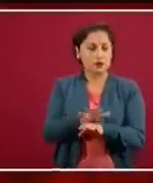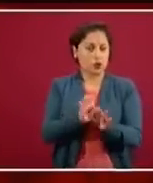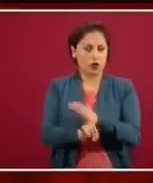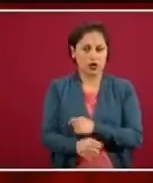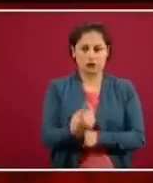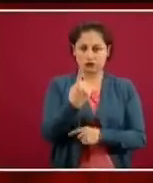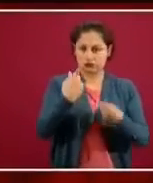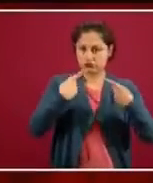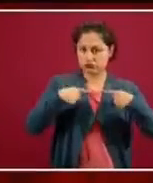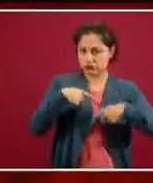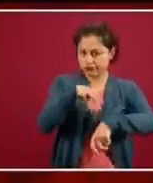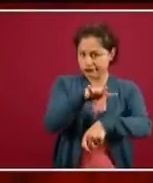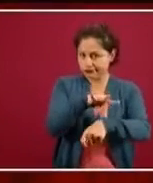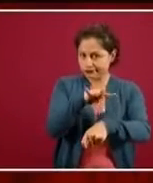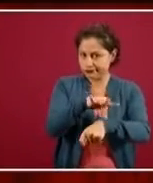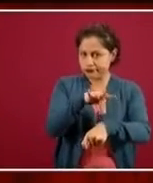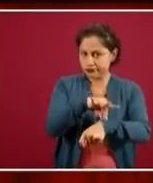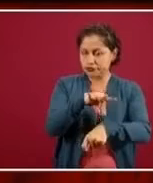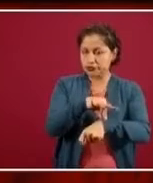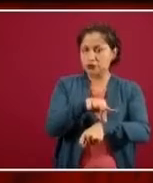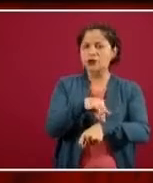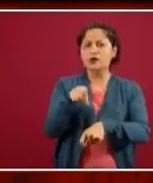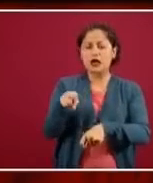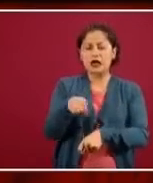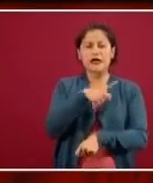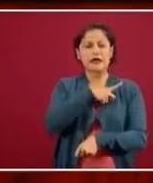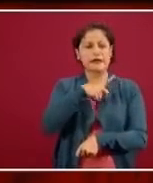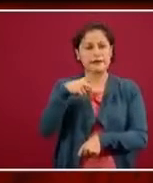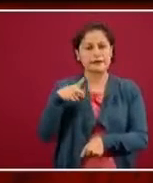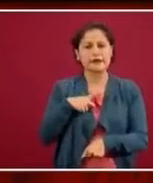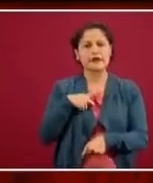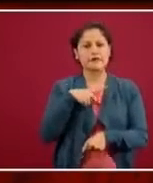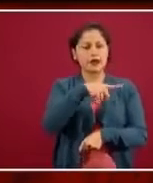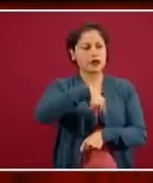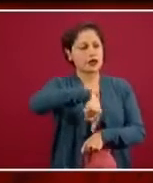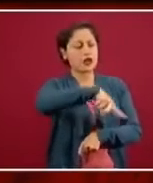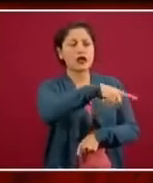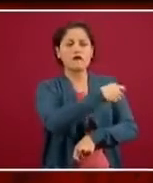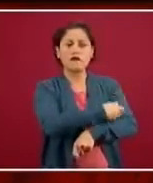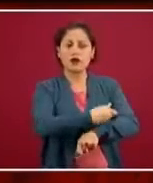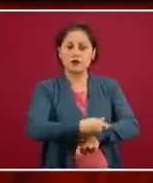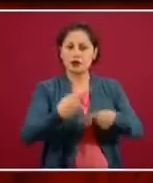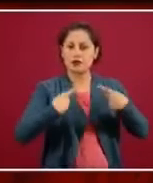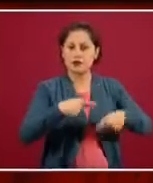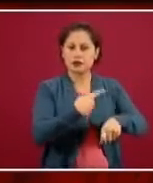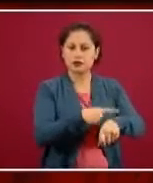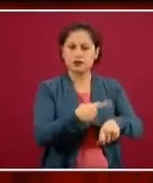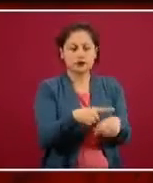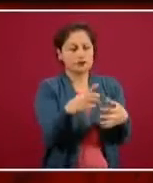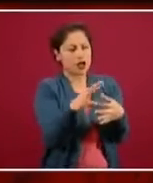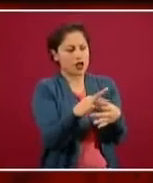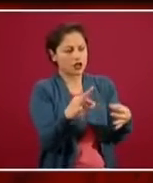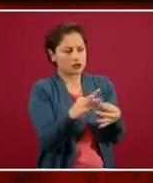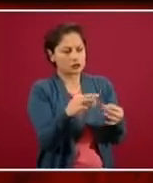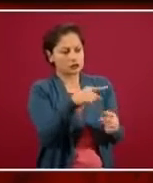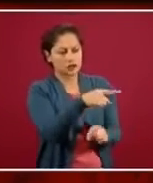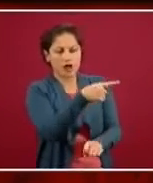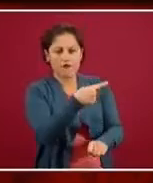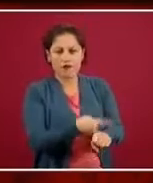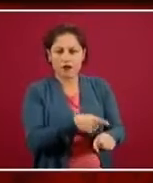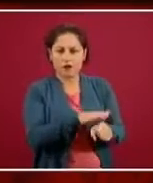de comunicar de manera transparente, de manera precisa, de manera oportuna, de una manera